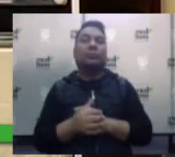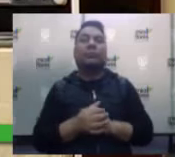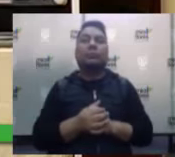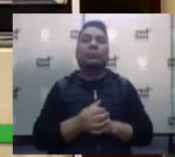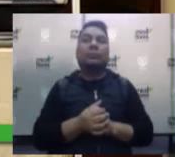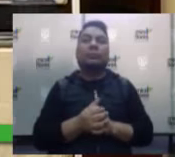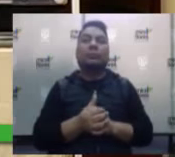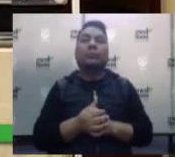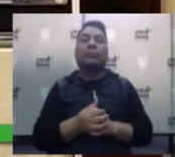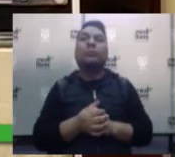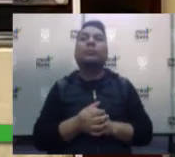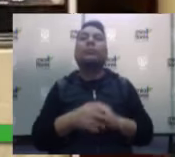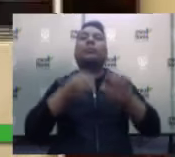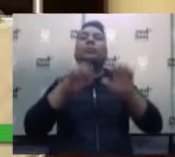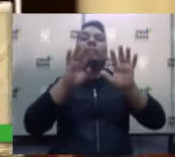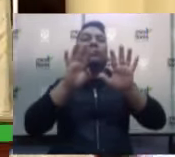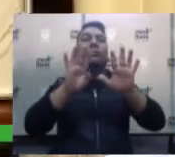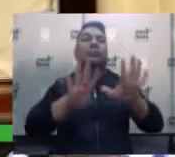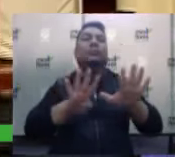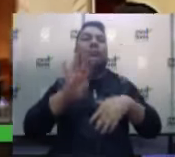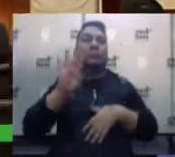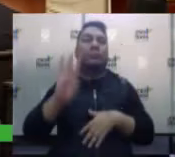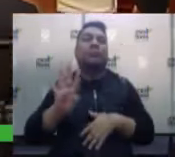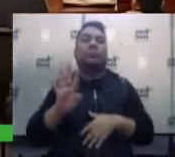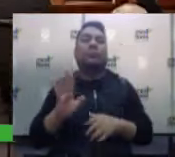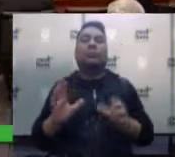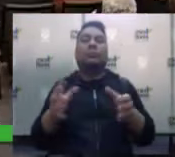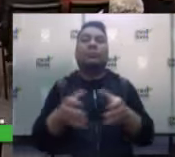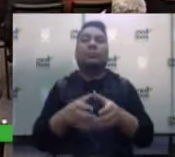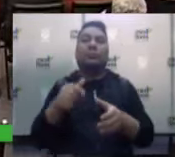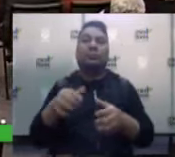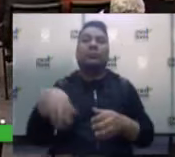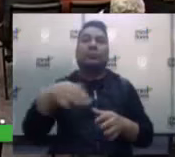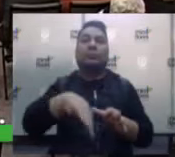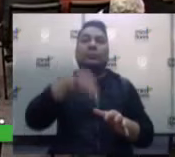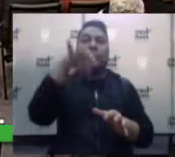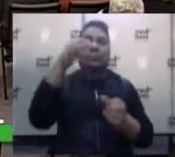94 ubicaciones para este sorteo.